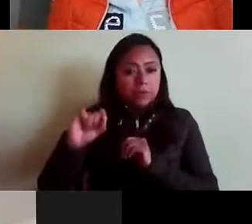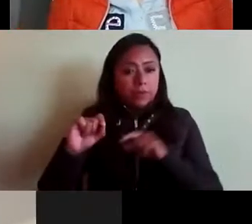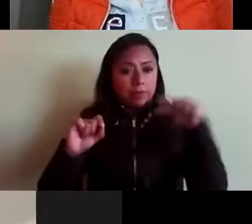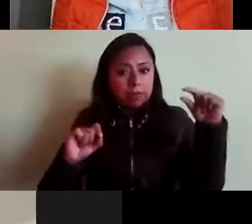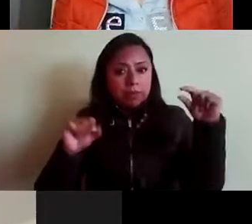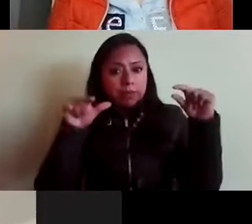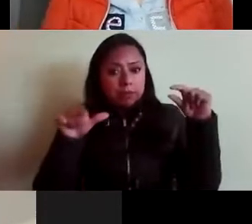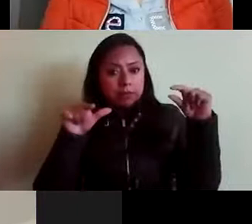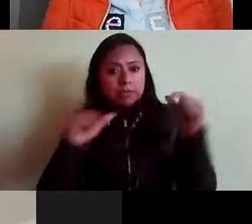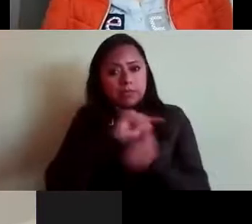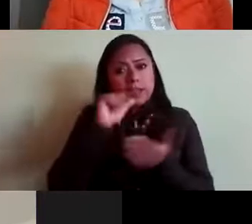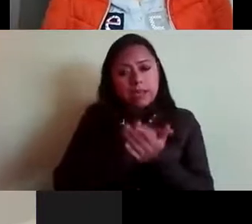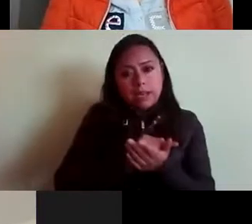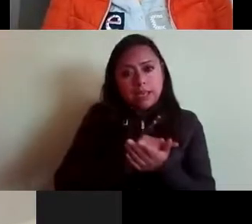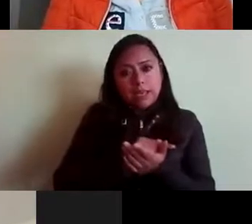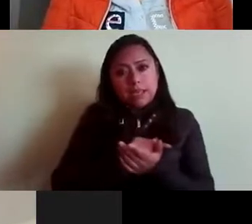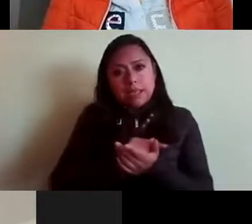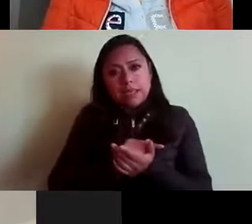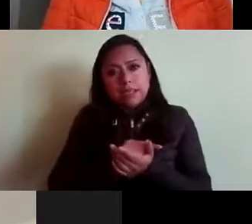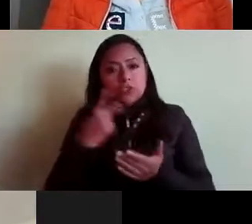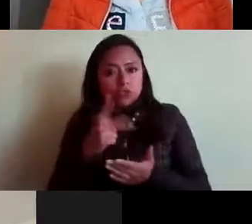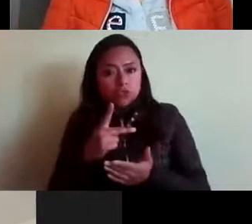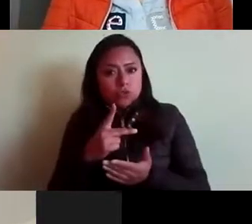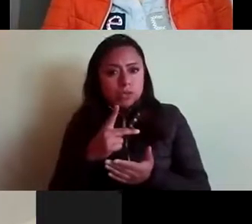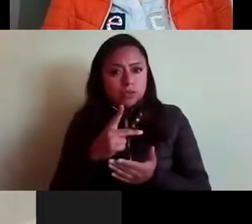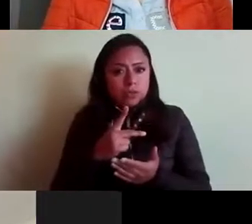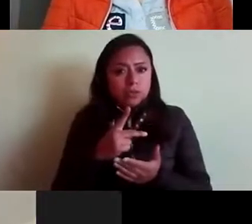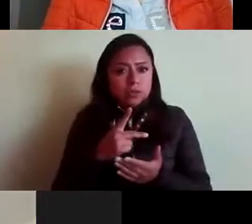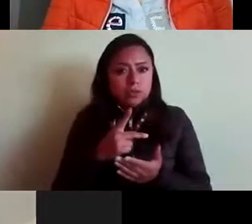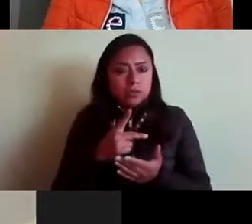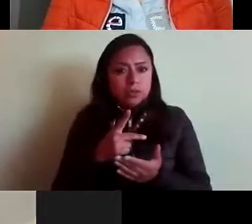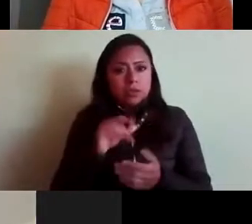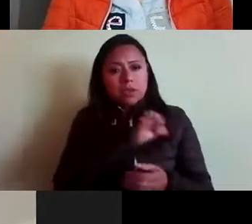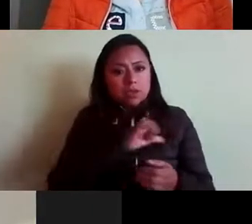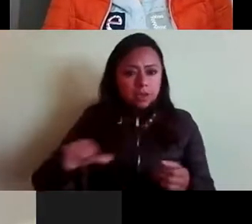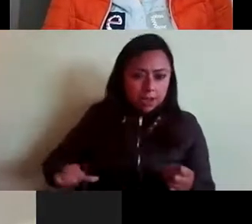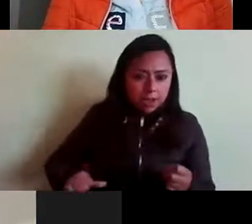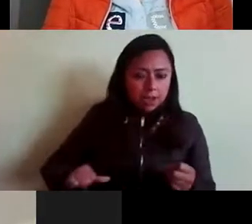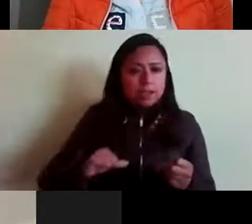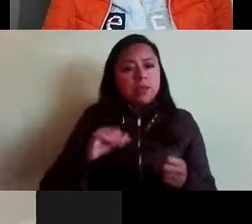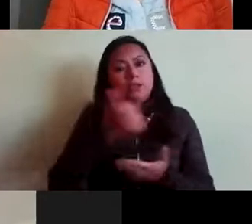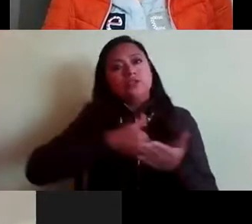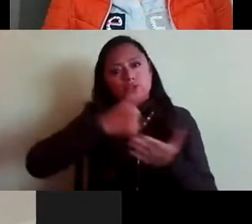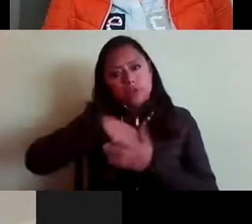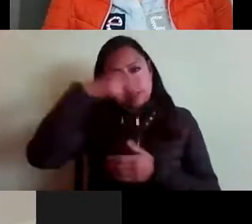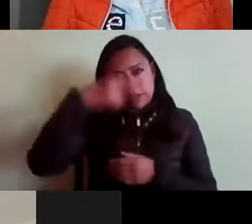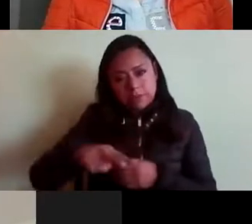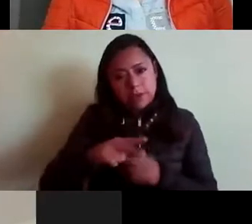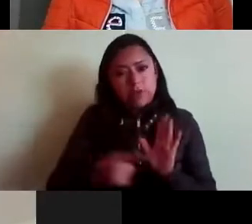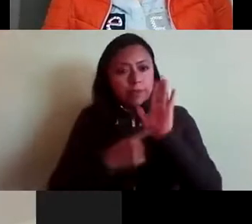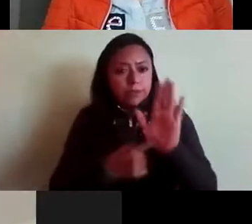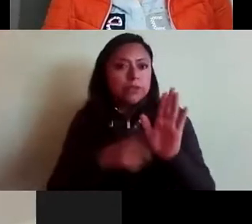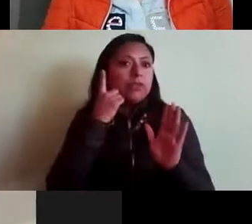17 de la Ley Orgánica de la Alcaldías de la Ciudad de México que presentó el diputado José Luis